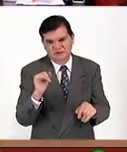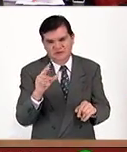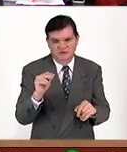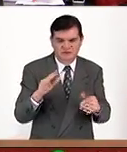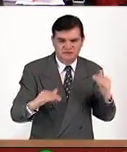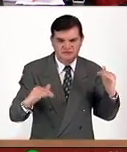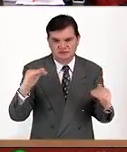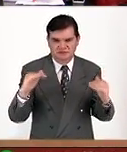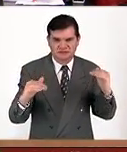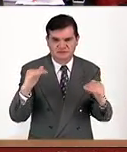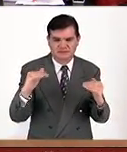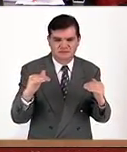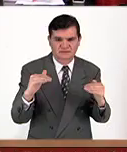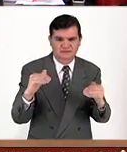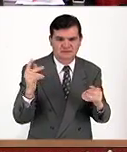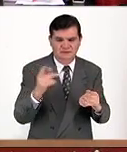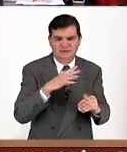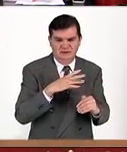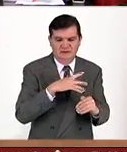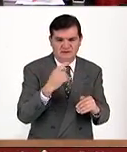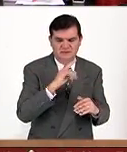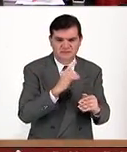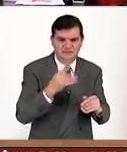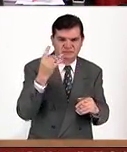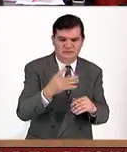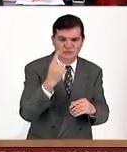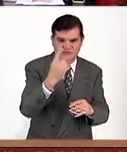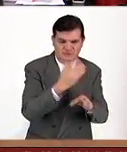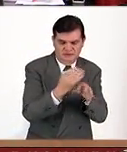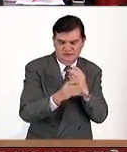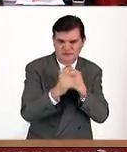no, y que tiene que superar. Una